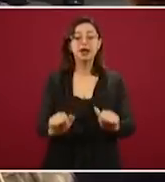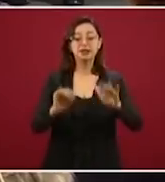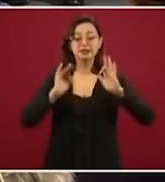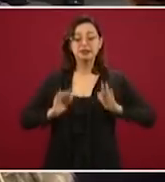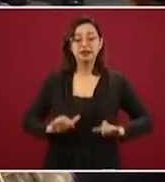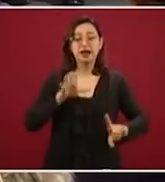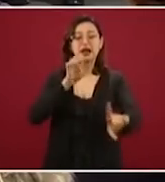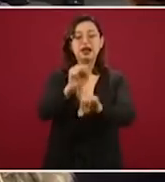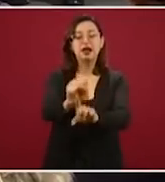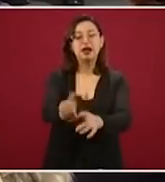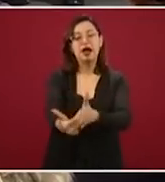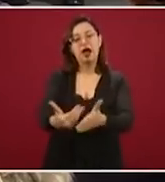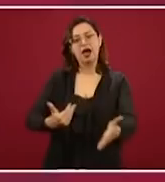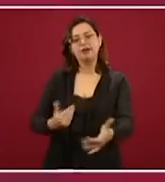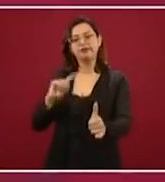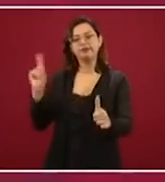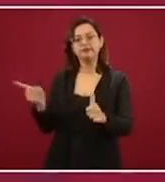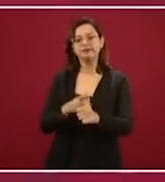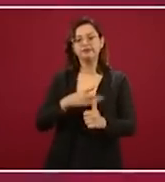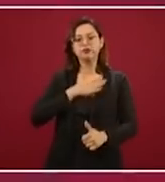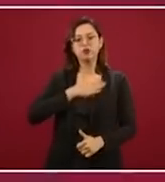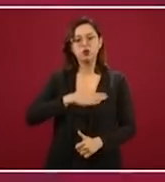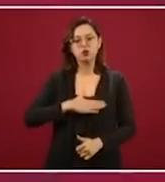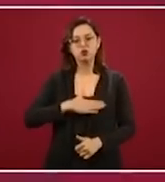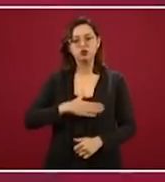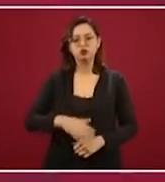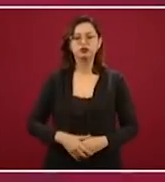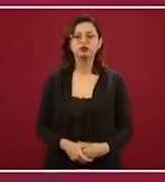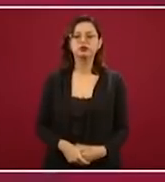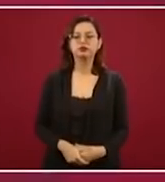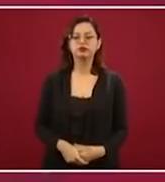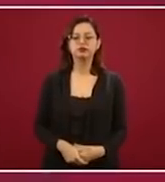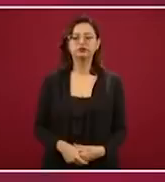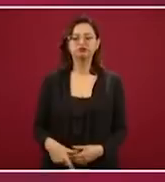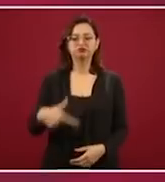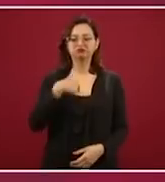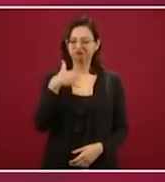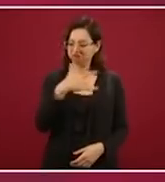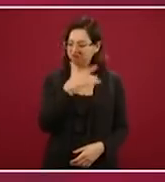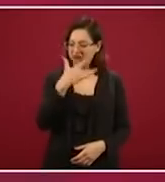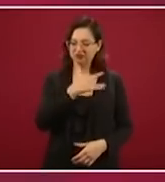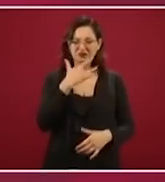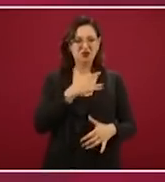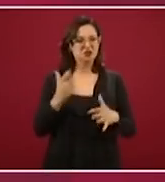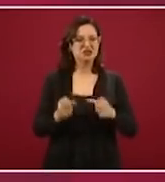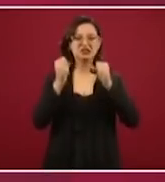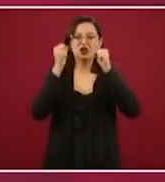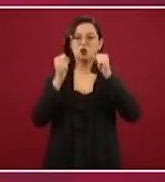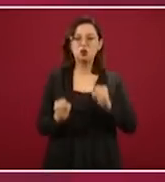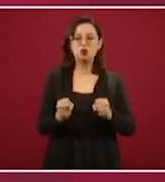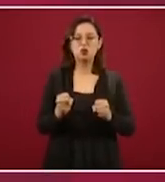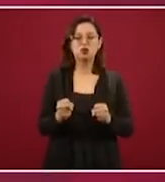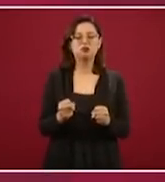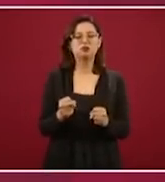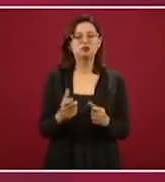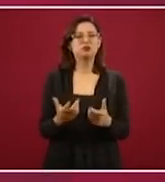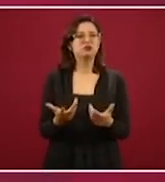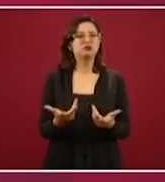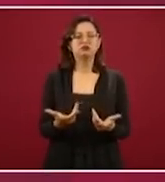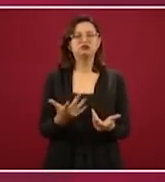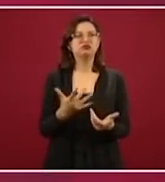de la justicia. Yo estoy convencido de que